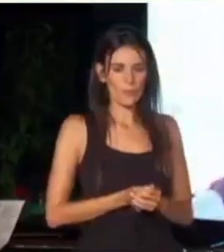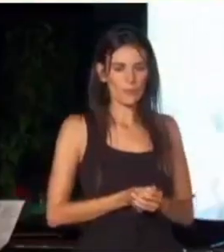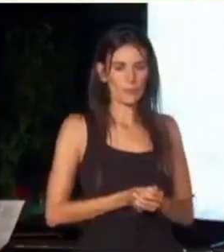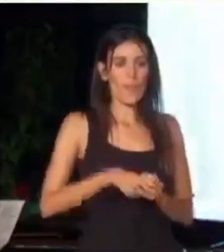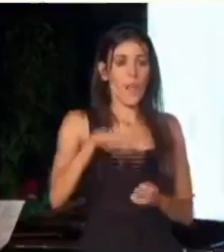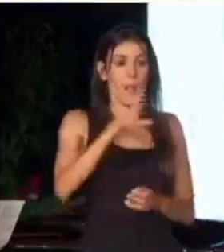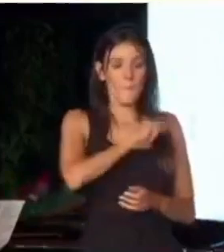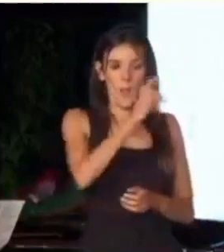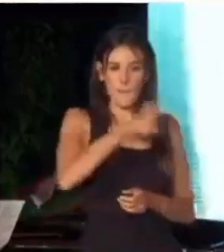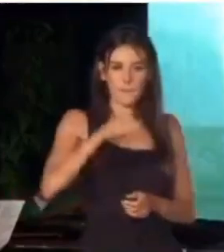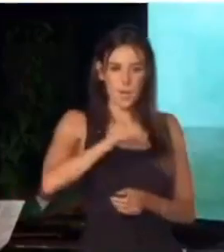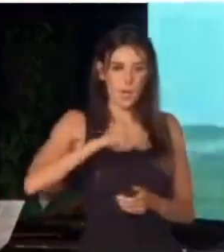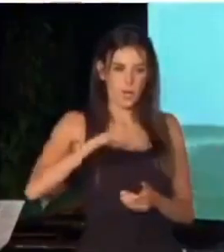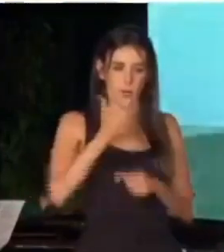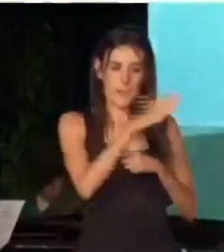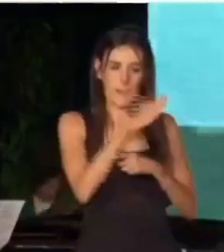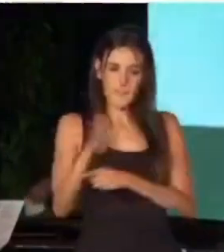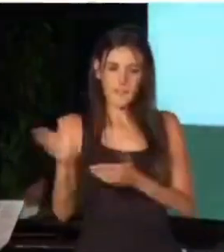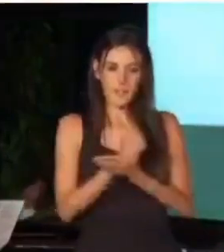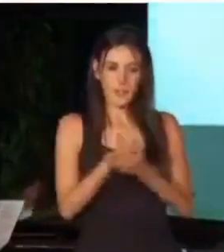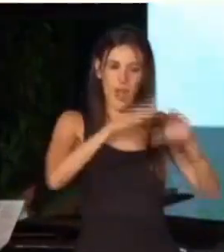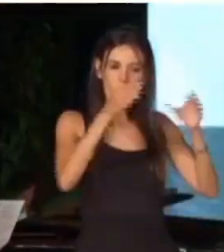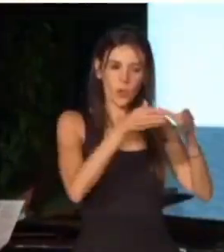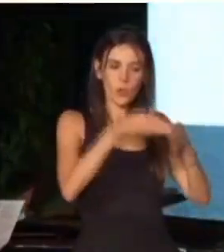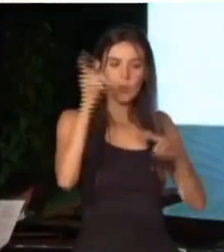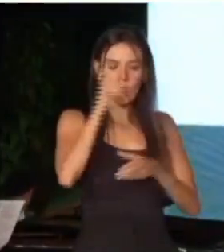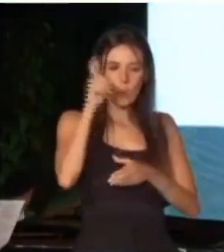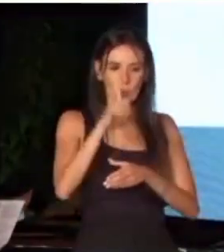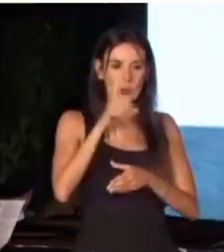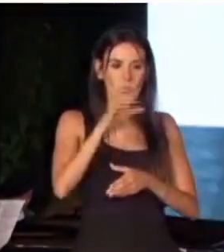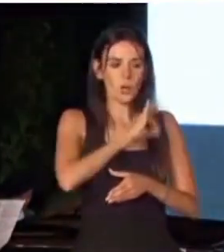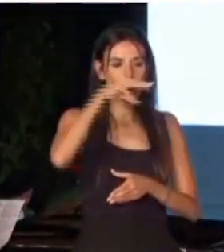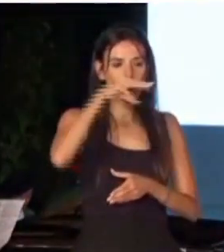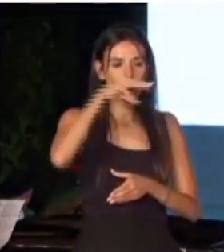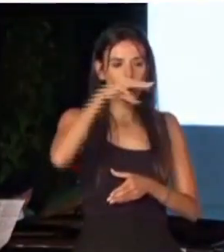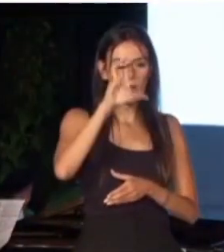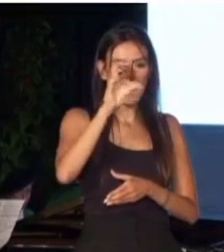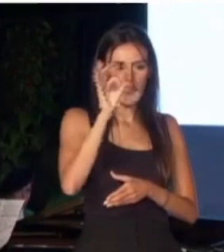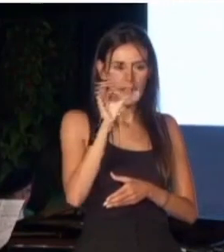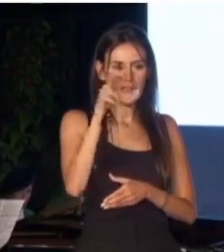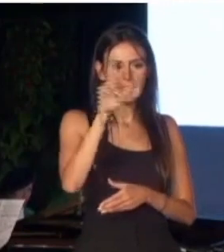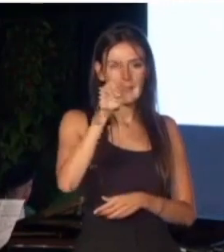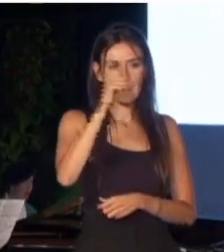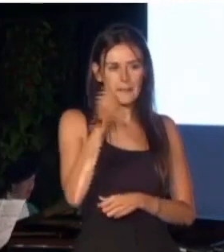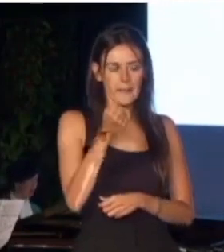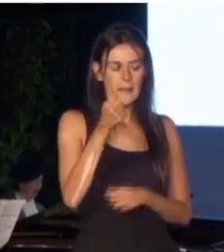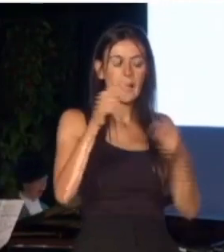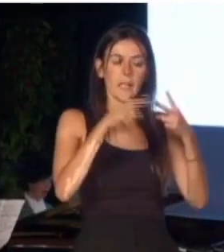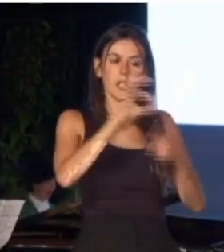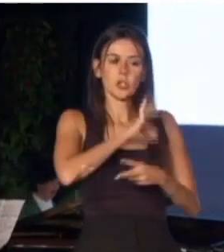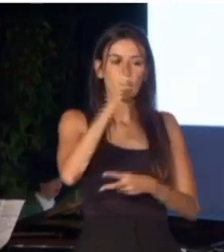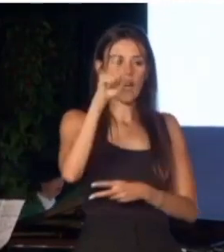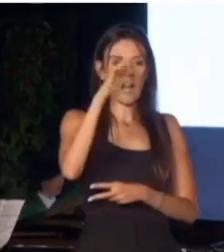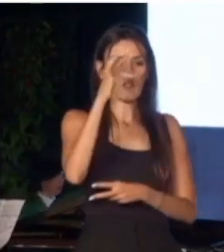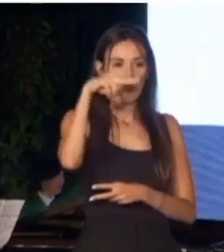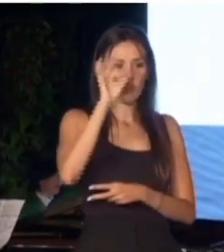Recoge la medalla de la autonomía en representación del colectivo docente doña Mercedes Herrera Sáez y don Alfonso